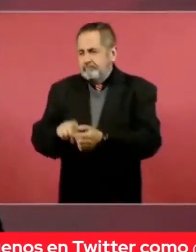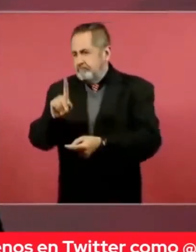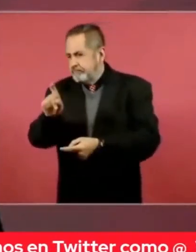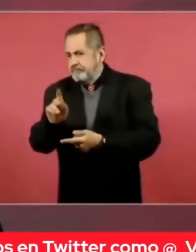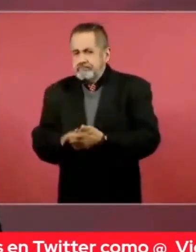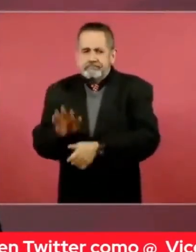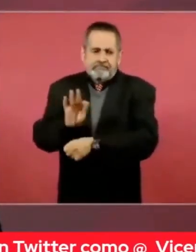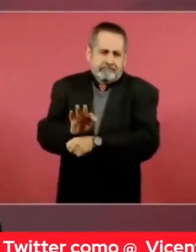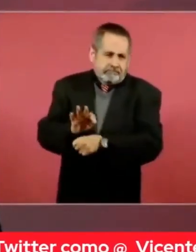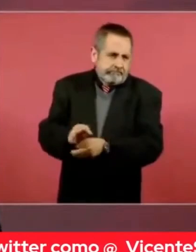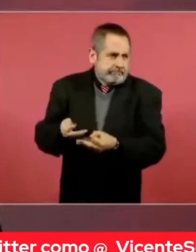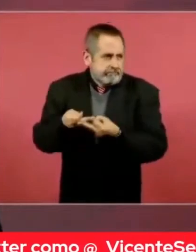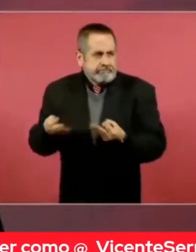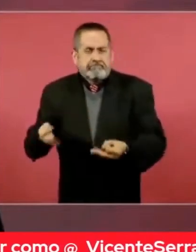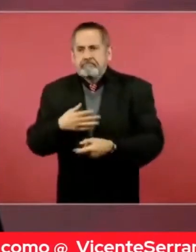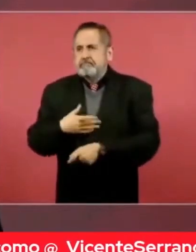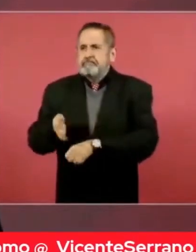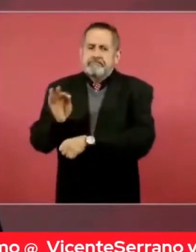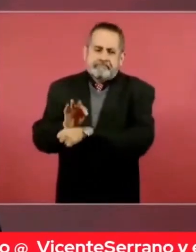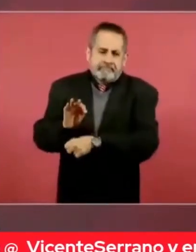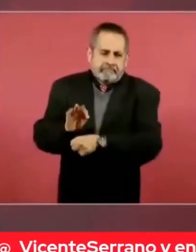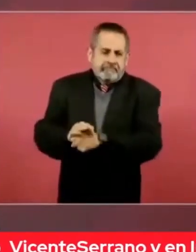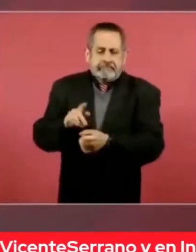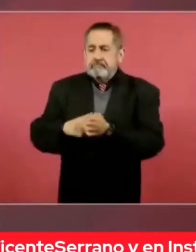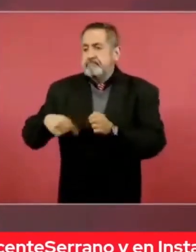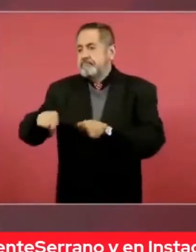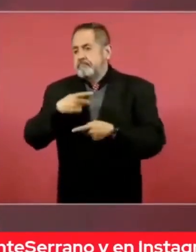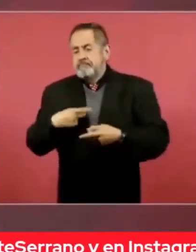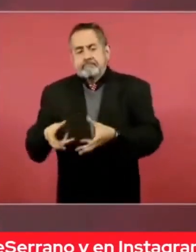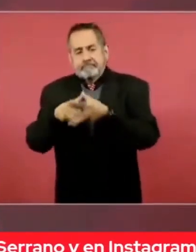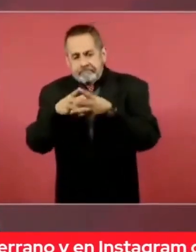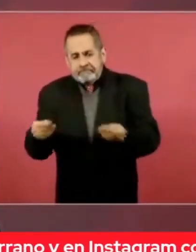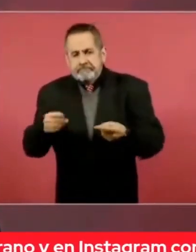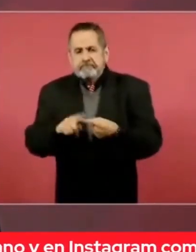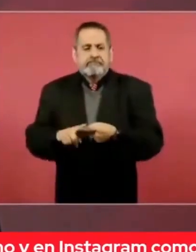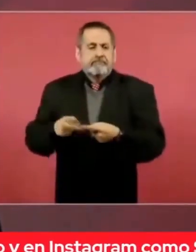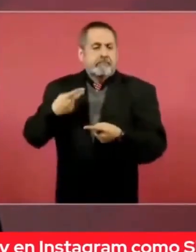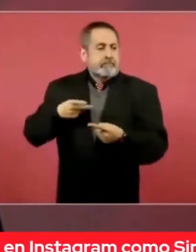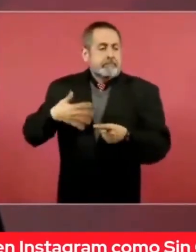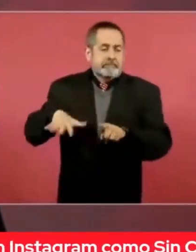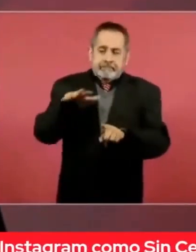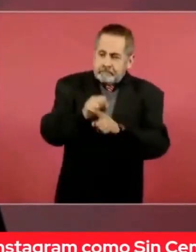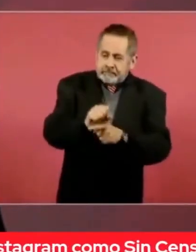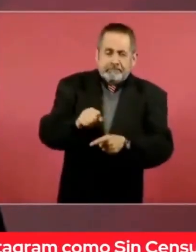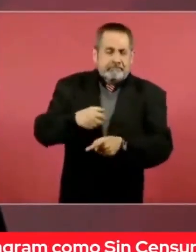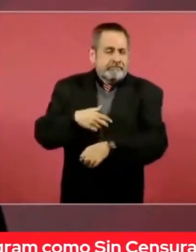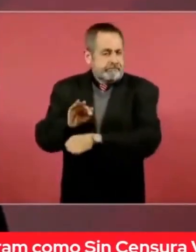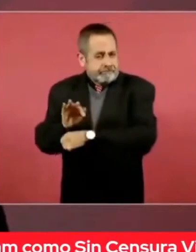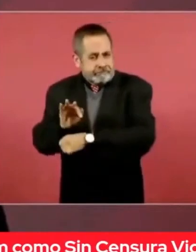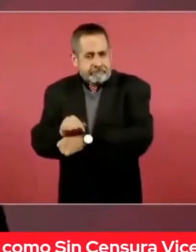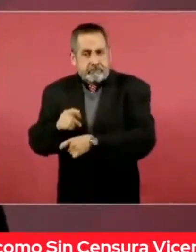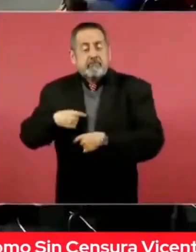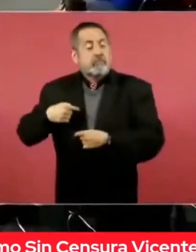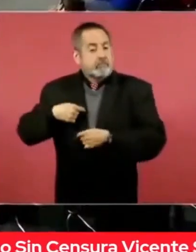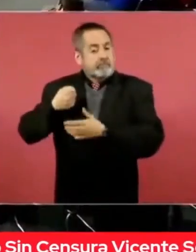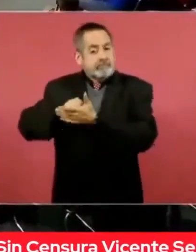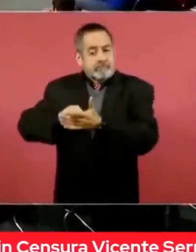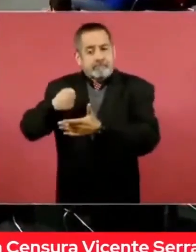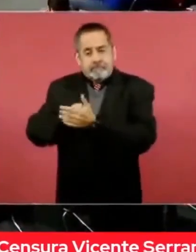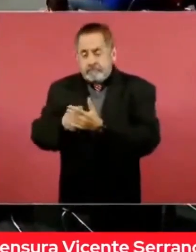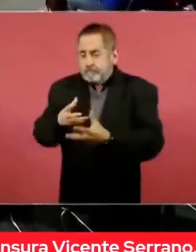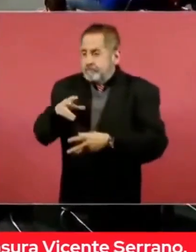de la tierra en defensa de los desaparecidos de los perseguidos estado en movimientos